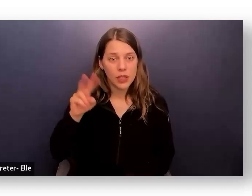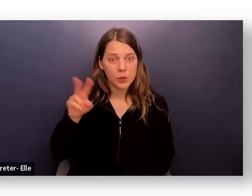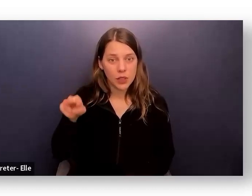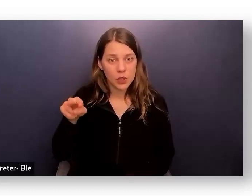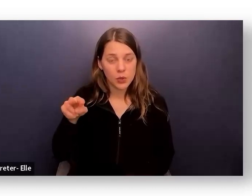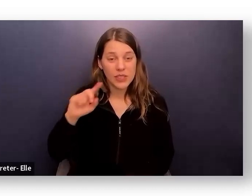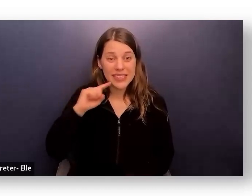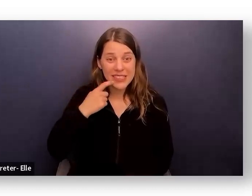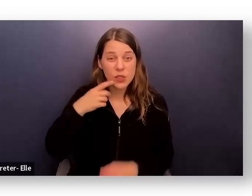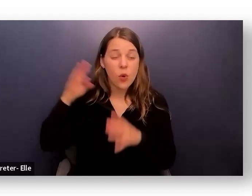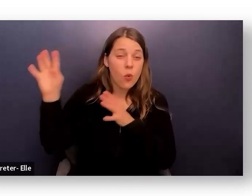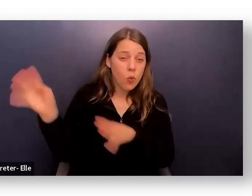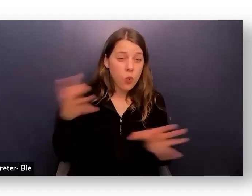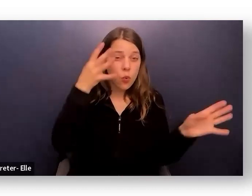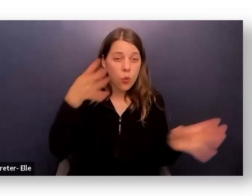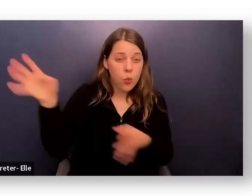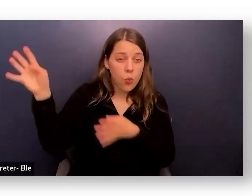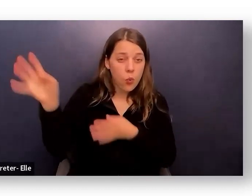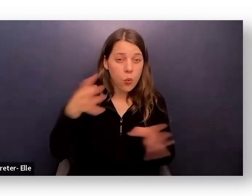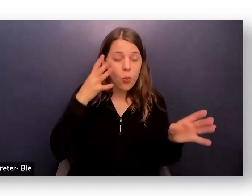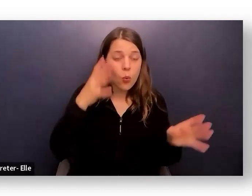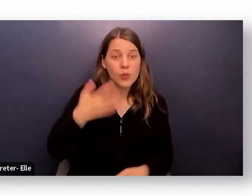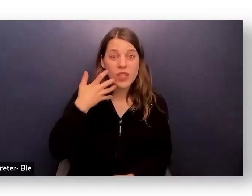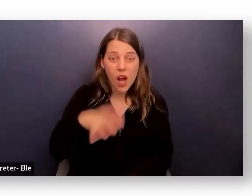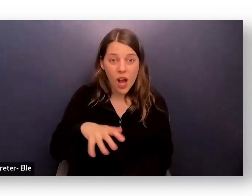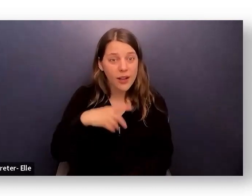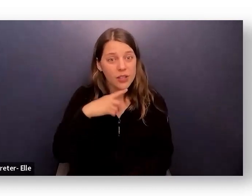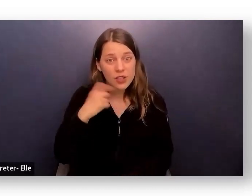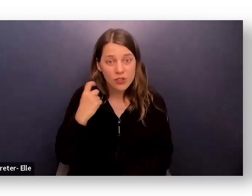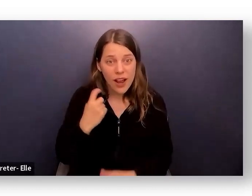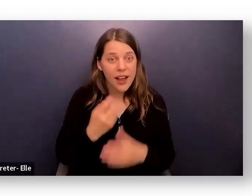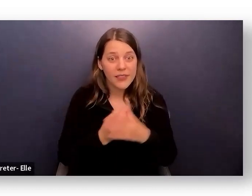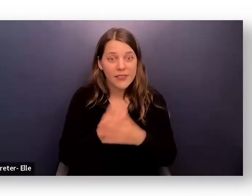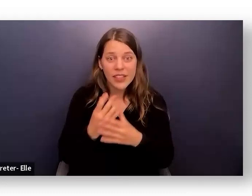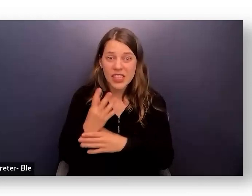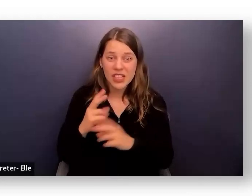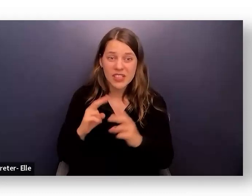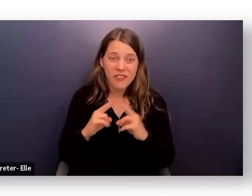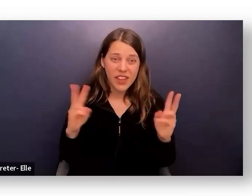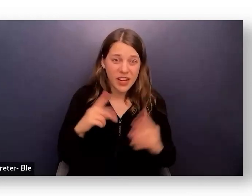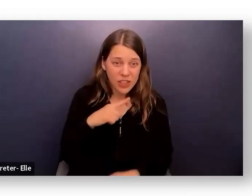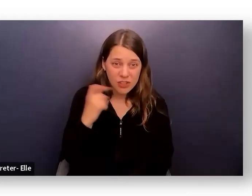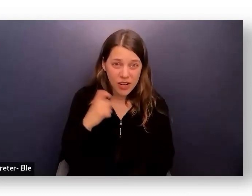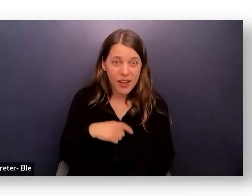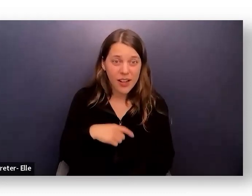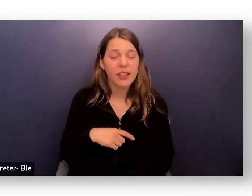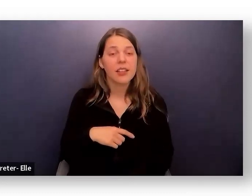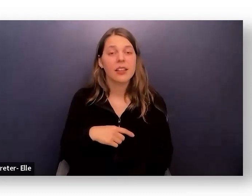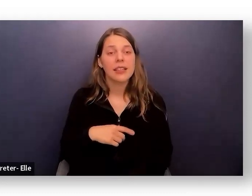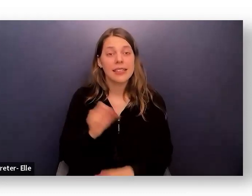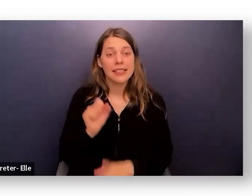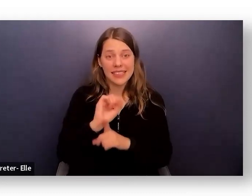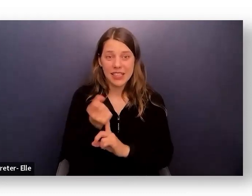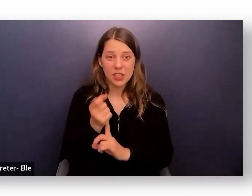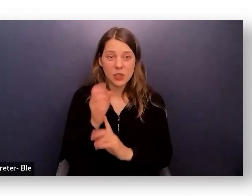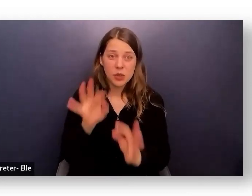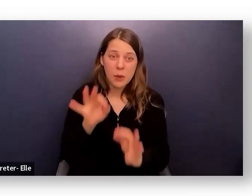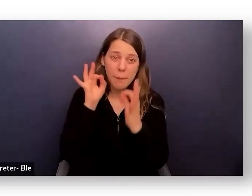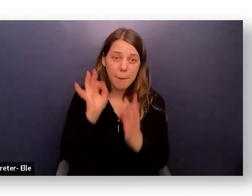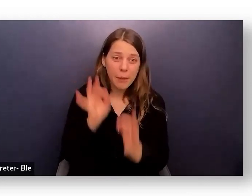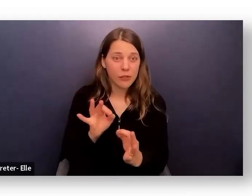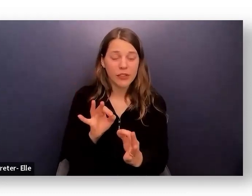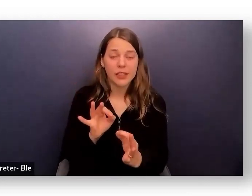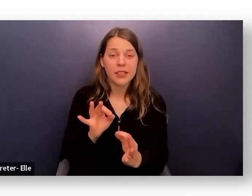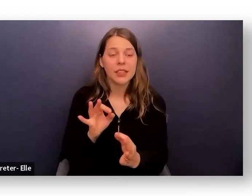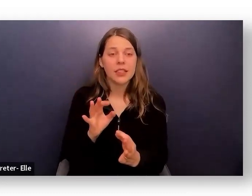ciertas condiciones. La única vez que lo usamos en septiembre de 2022, fue un verano bien seco, caliente, la vegetación estaba bien